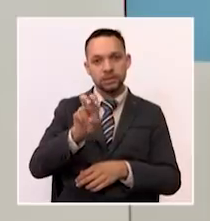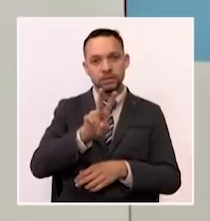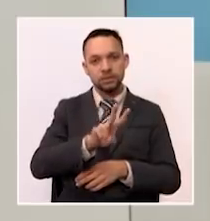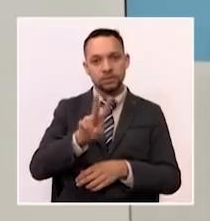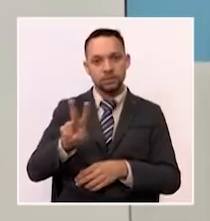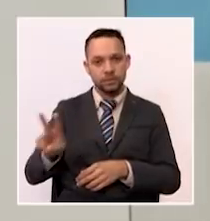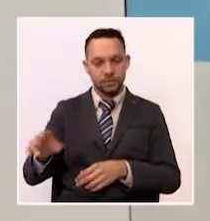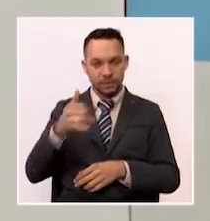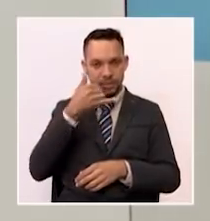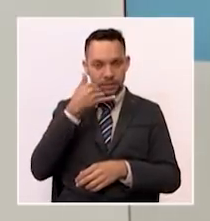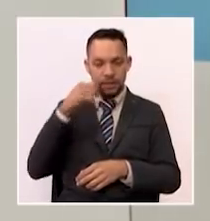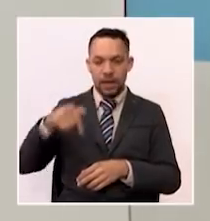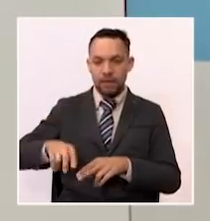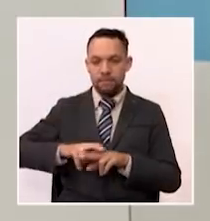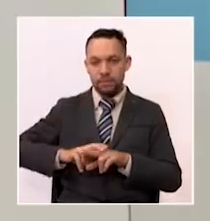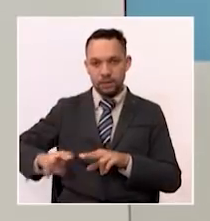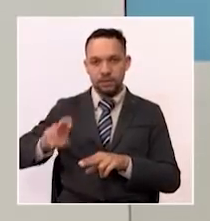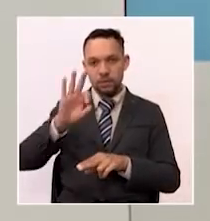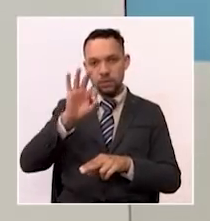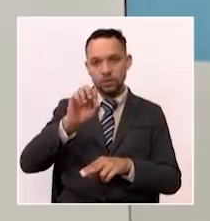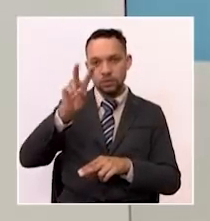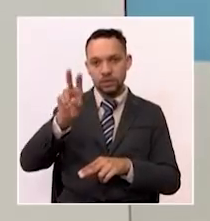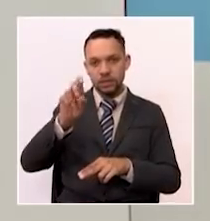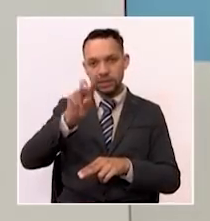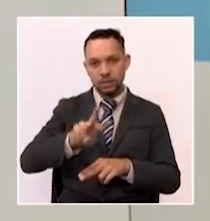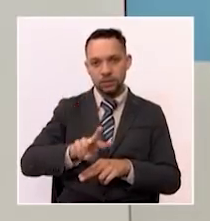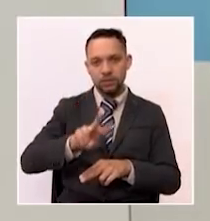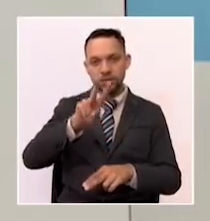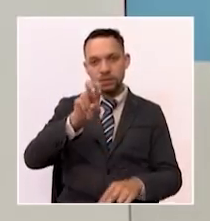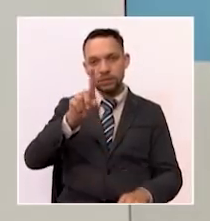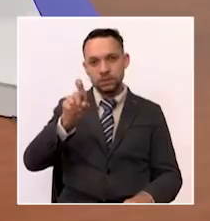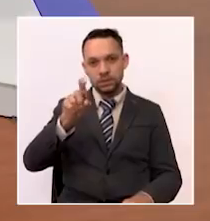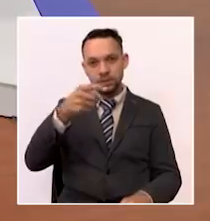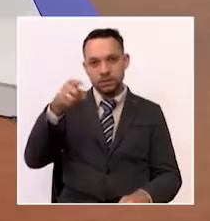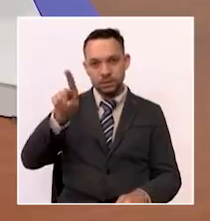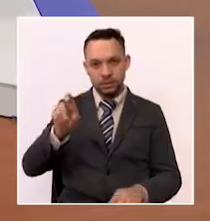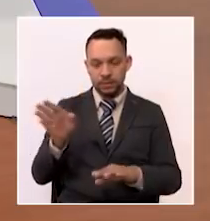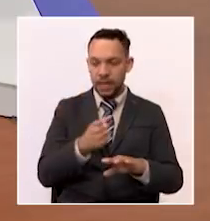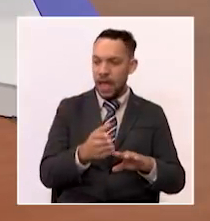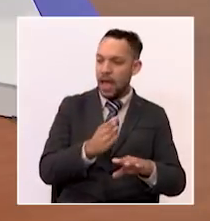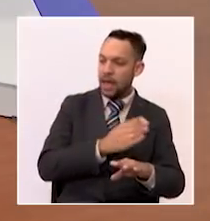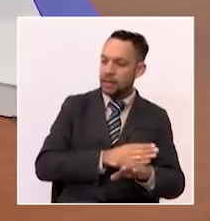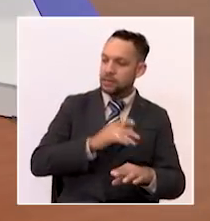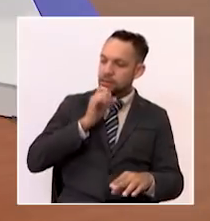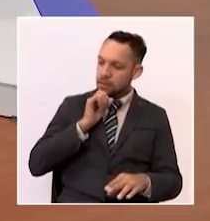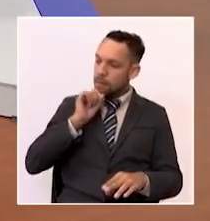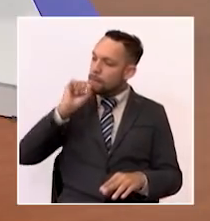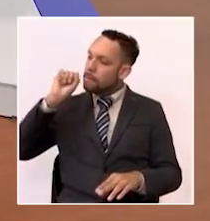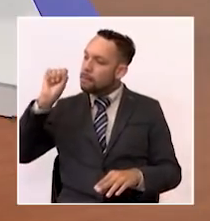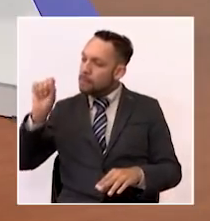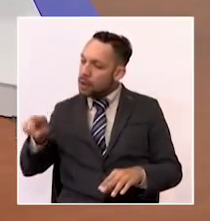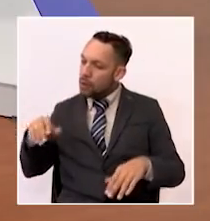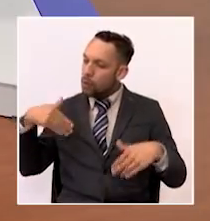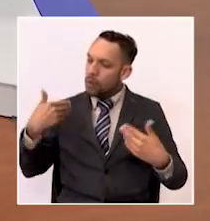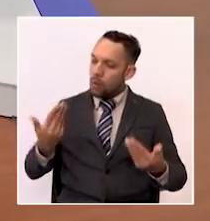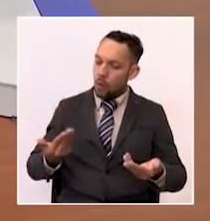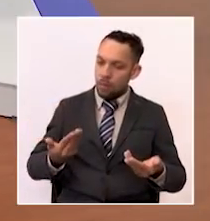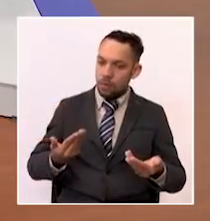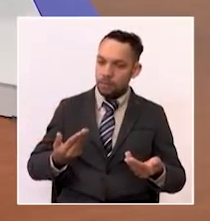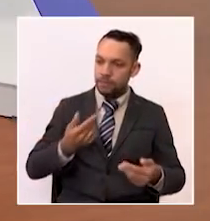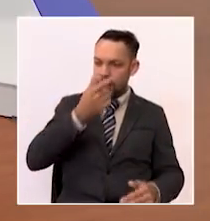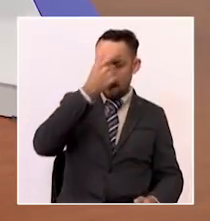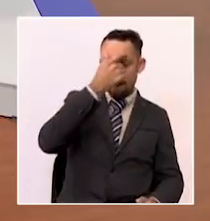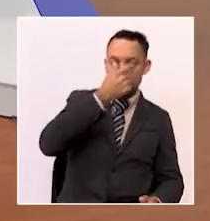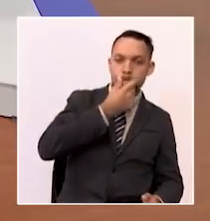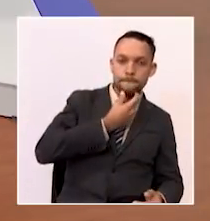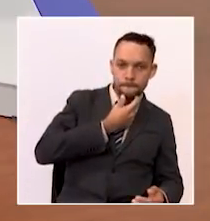872-7616. Doctora, le planteaba usted una pregunta antes de irnos al corte comercial sobre la copa menstrual. Ya hablamos de los protectores y de